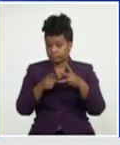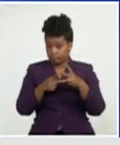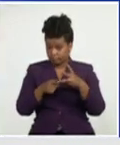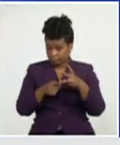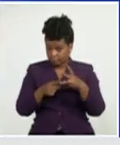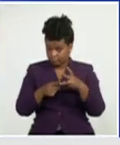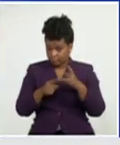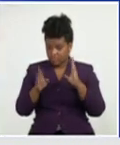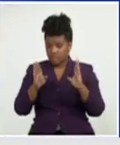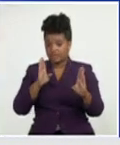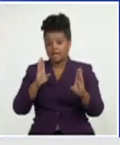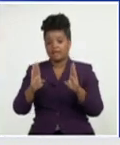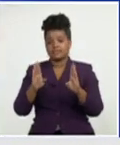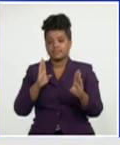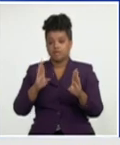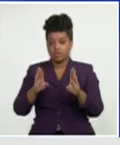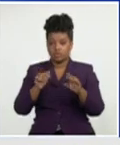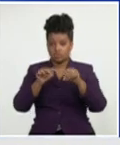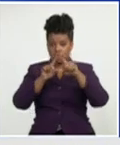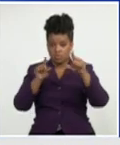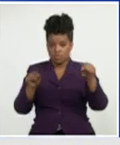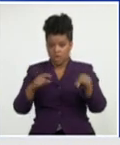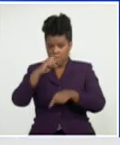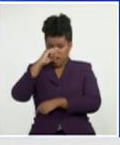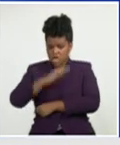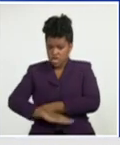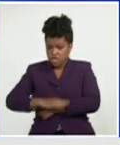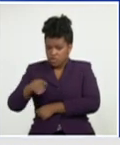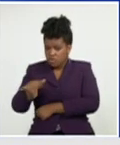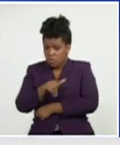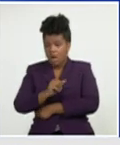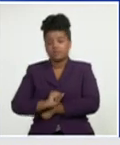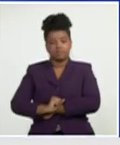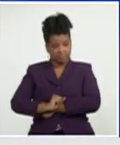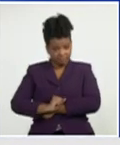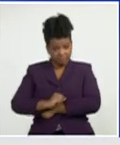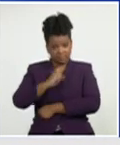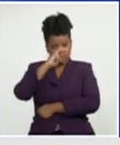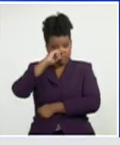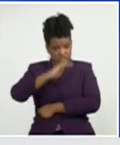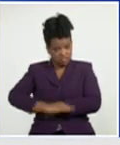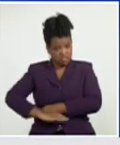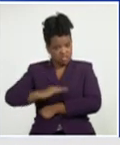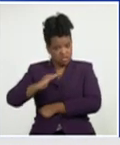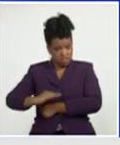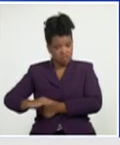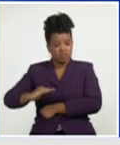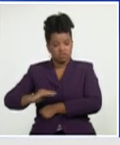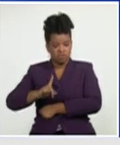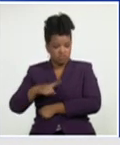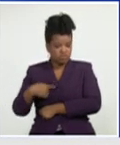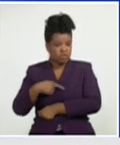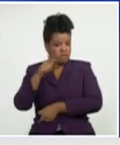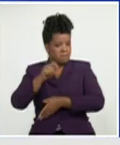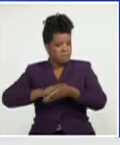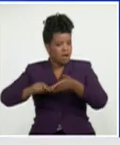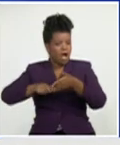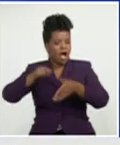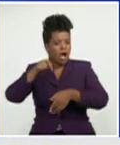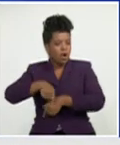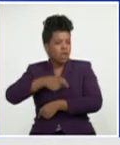para niños? Va a niños también esa formulación, o sea, ya el protocolo de pediátrico está en evaluación por la entidad